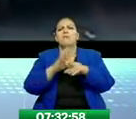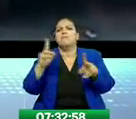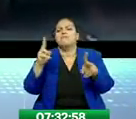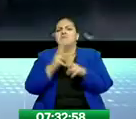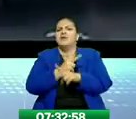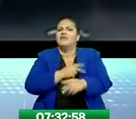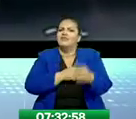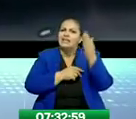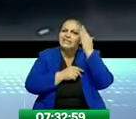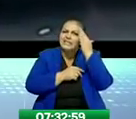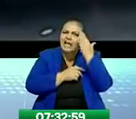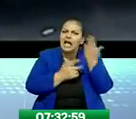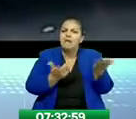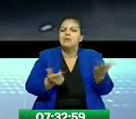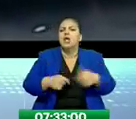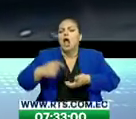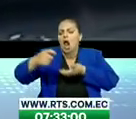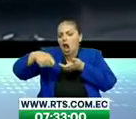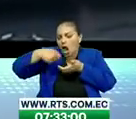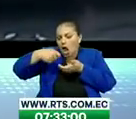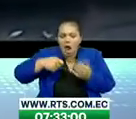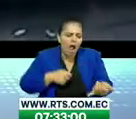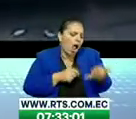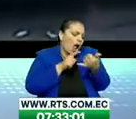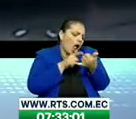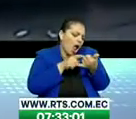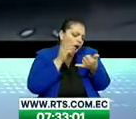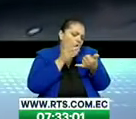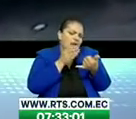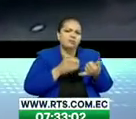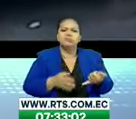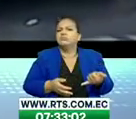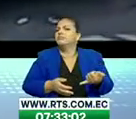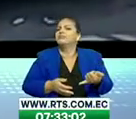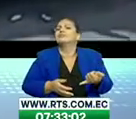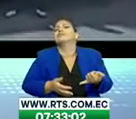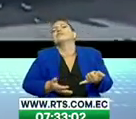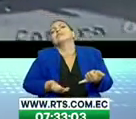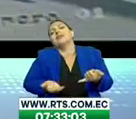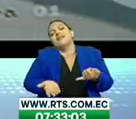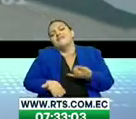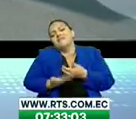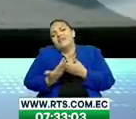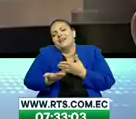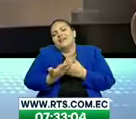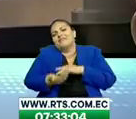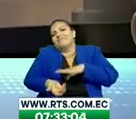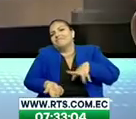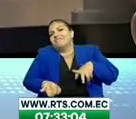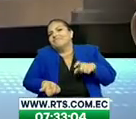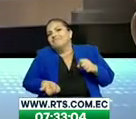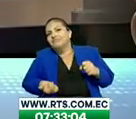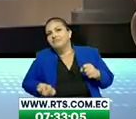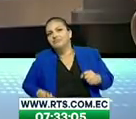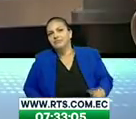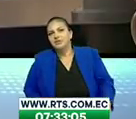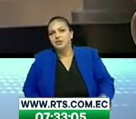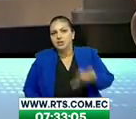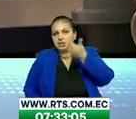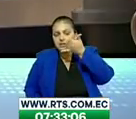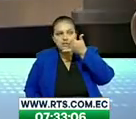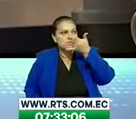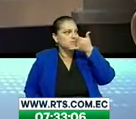ellos pues puedan asaltarla. ¿Por qué? Porque sacan el teléfono a vista y paciencia. Mira. Cuando uno debería tener